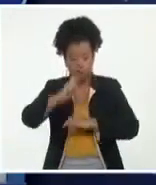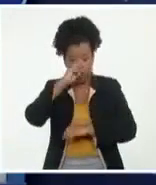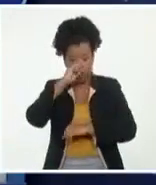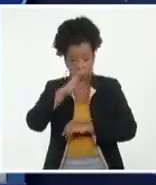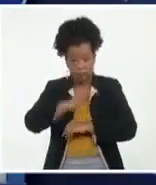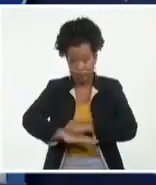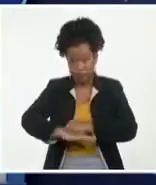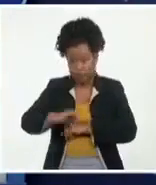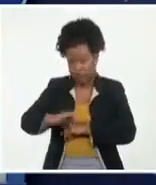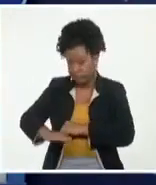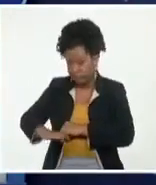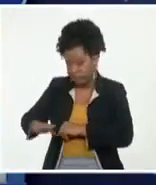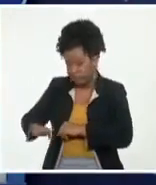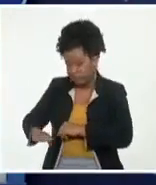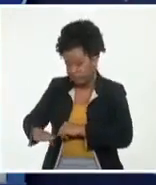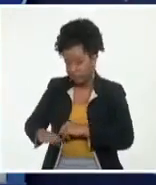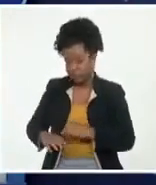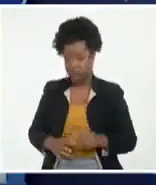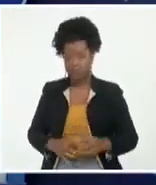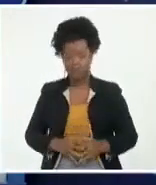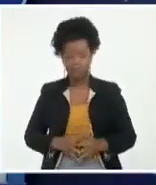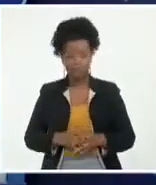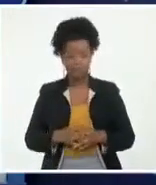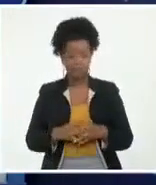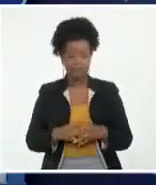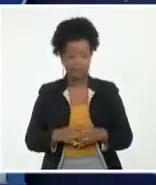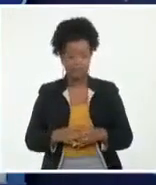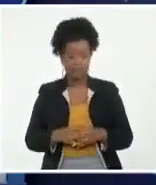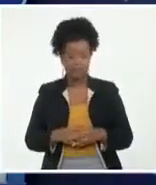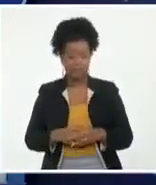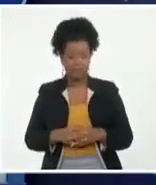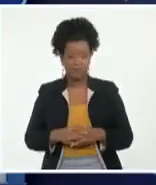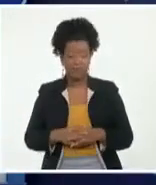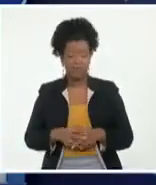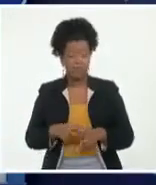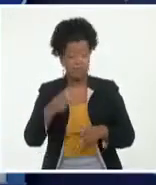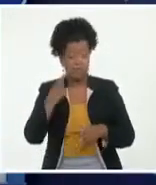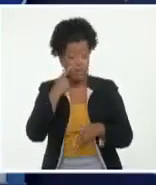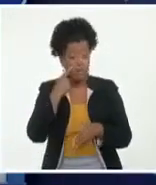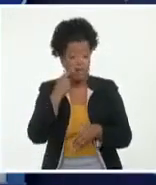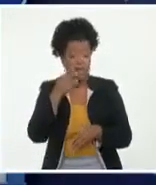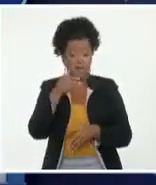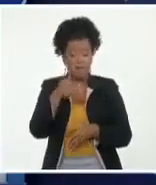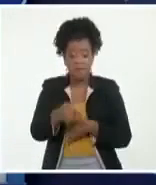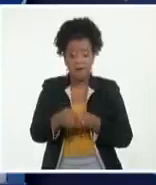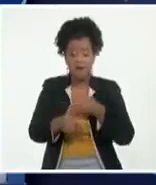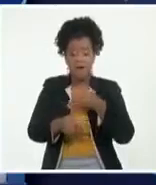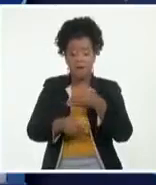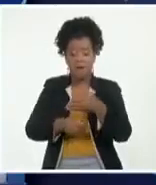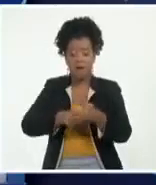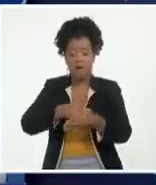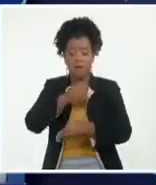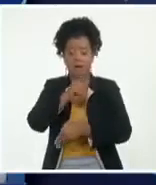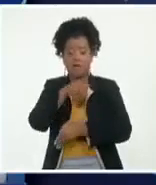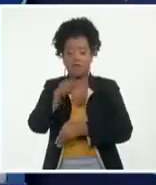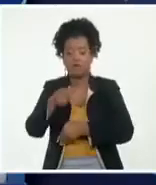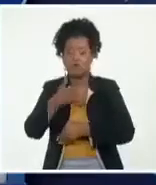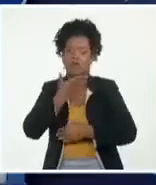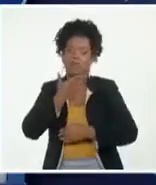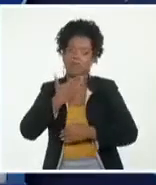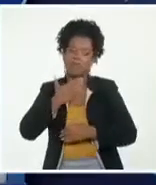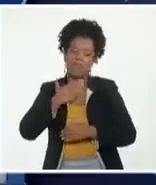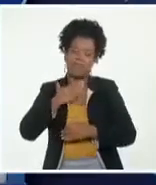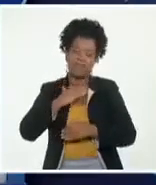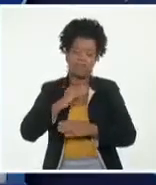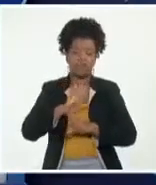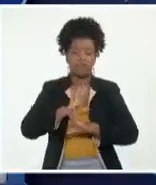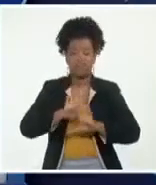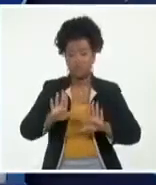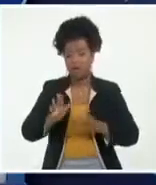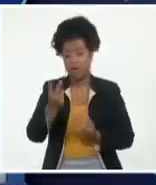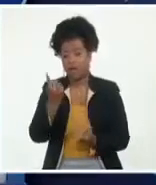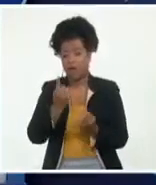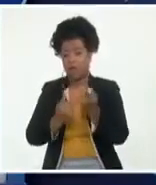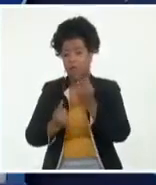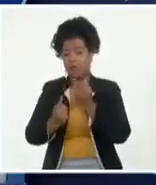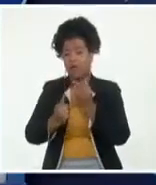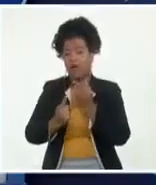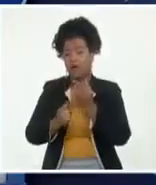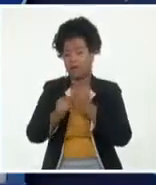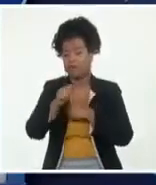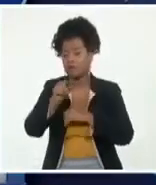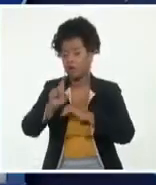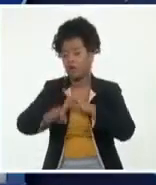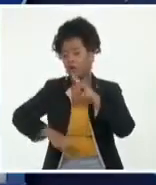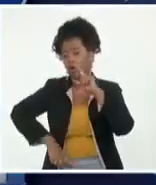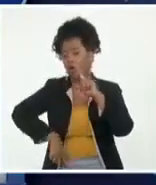Plus en la población seleccionada. Un proceso muy esperado que ya ha sido atacado por algunos en redes sociales,